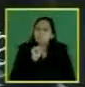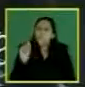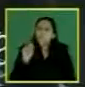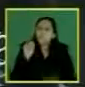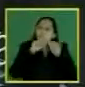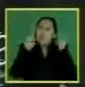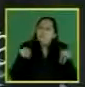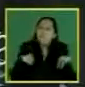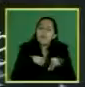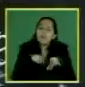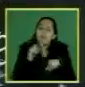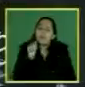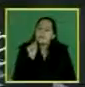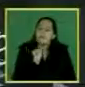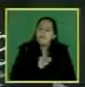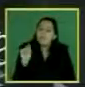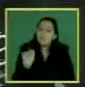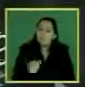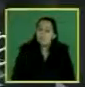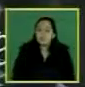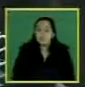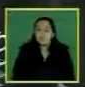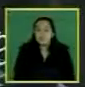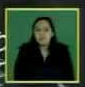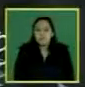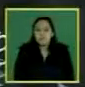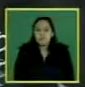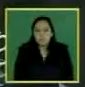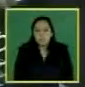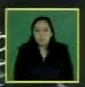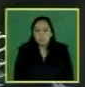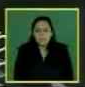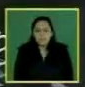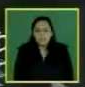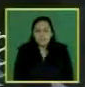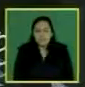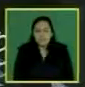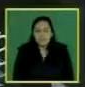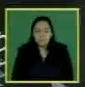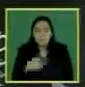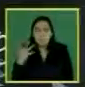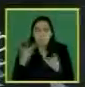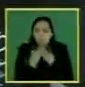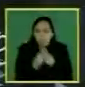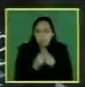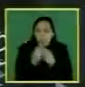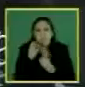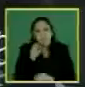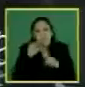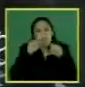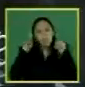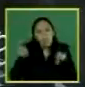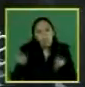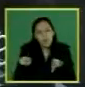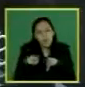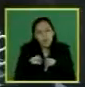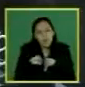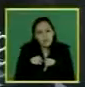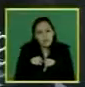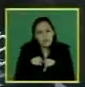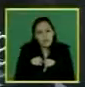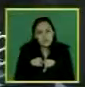de Páez. Cuando él estaba electo, pero no había tomado posesión. Estábamos allá en la viñeta viendo un cuadro de Páez. Y